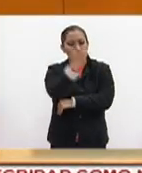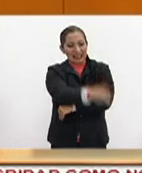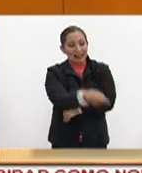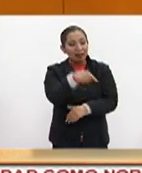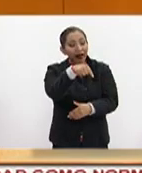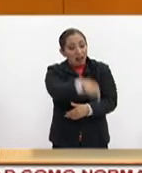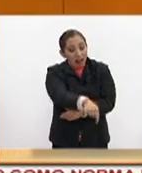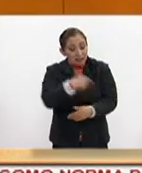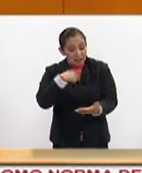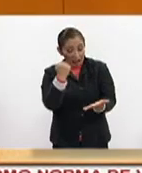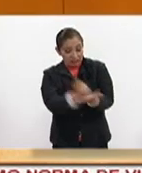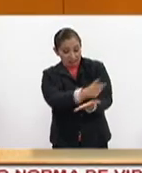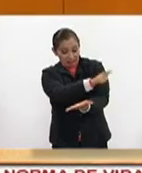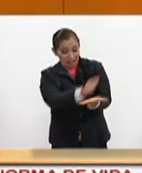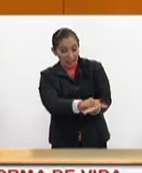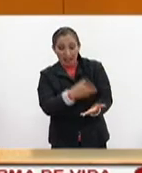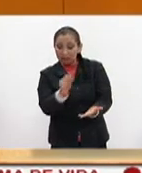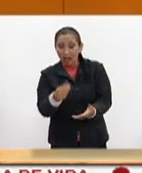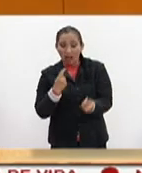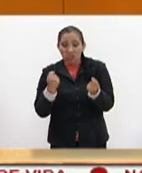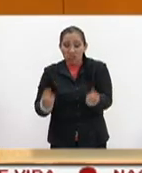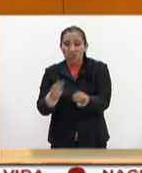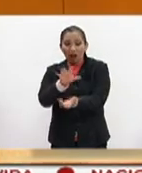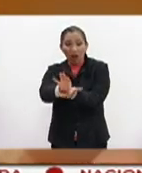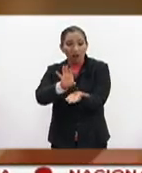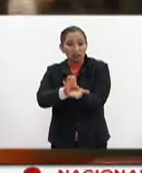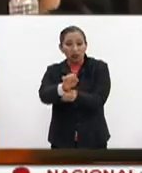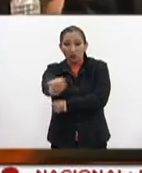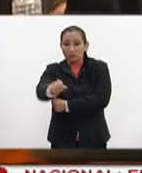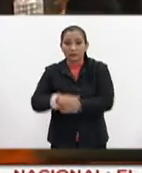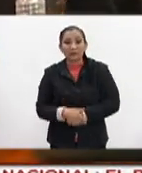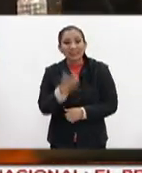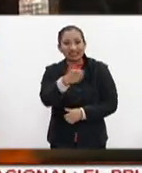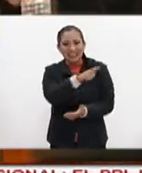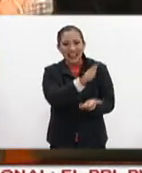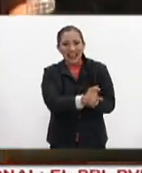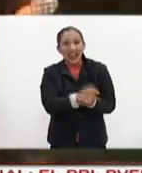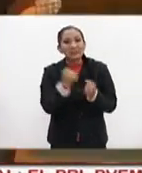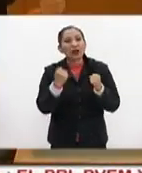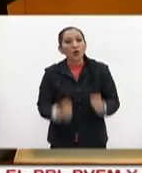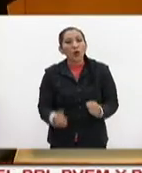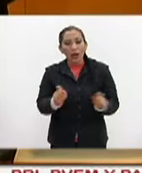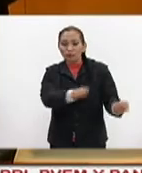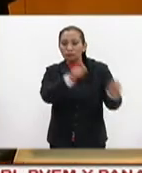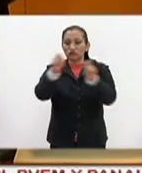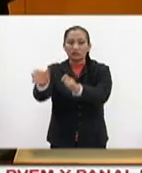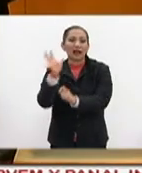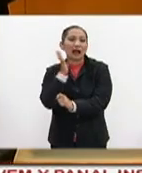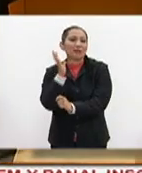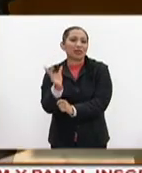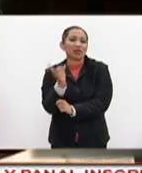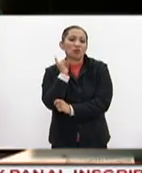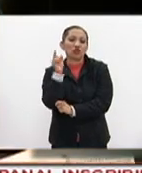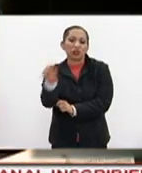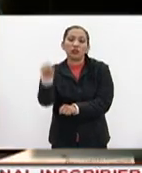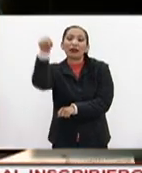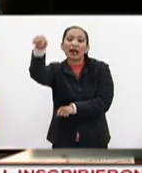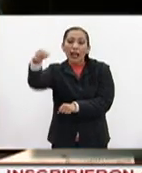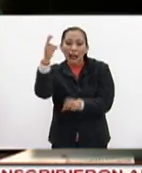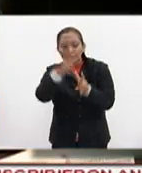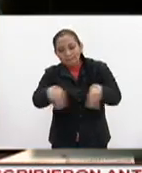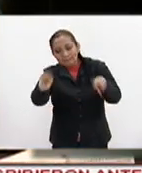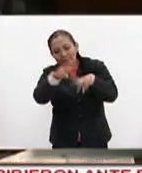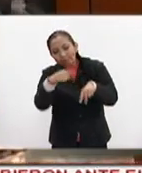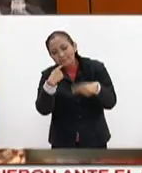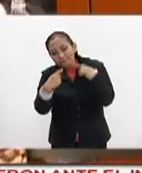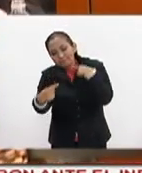es inconstitucional e inconvencional. La Ley de Seguridad Interior fue turnada a la Cámara de Diputados para que sea